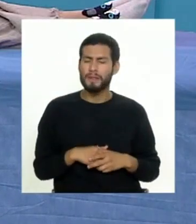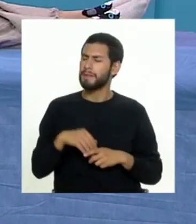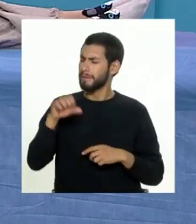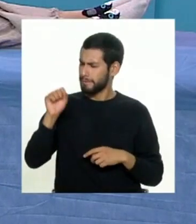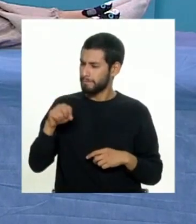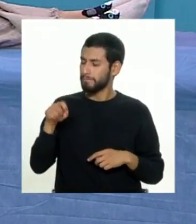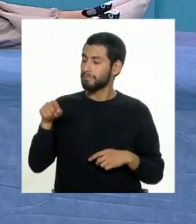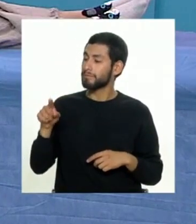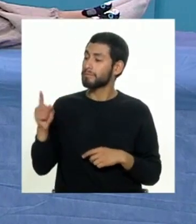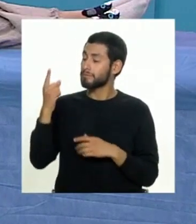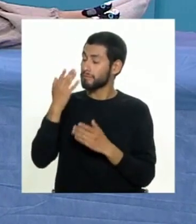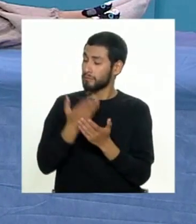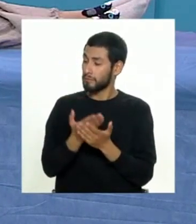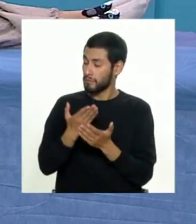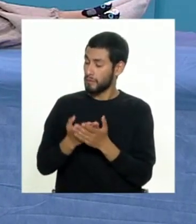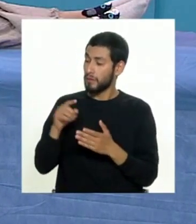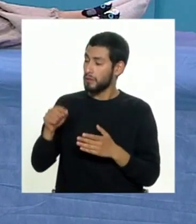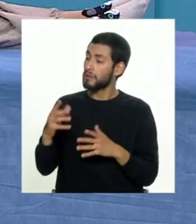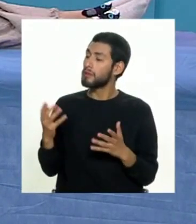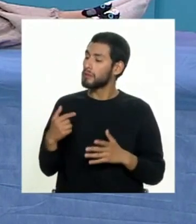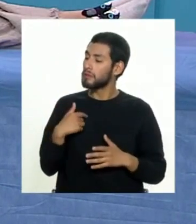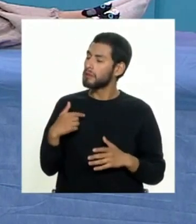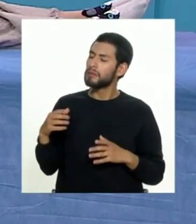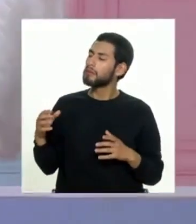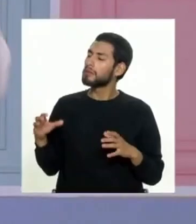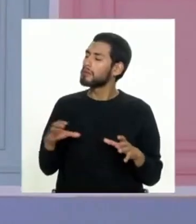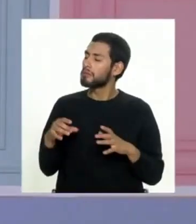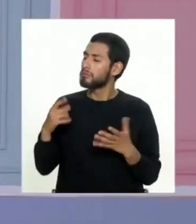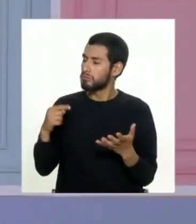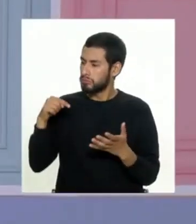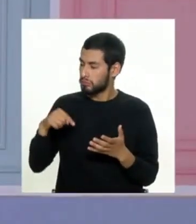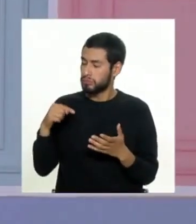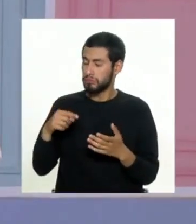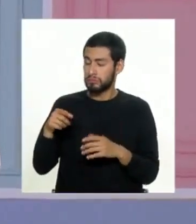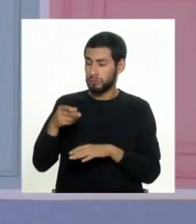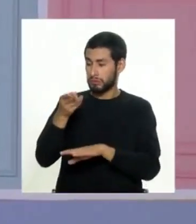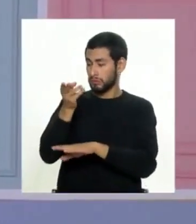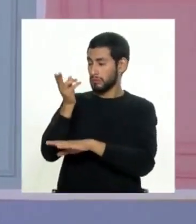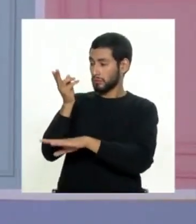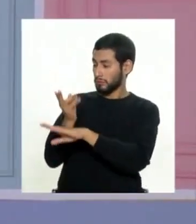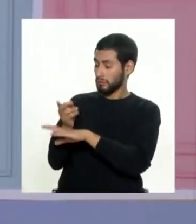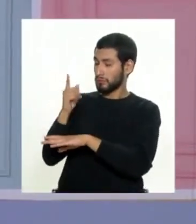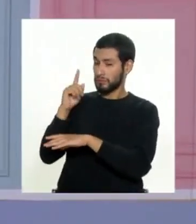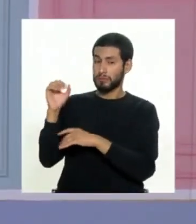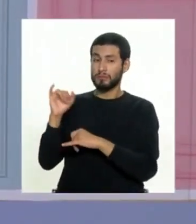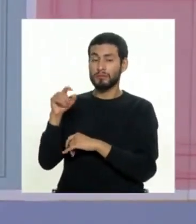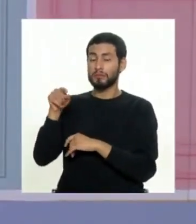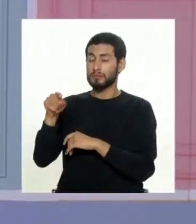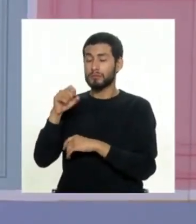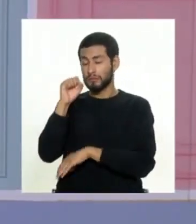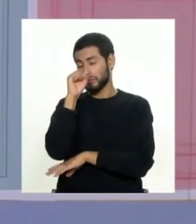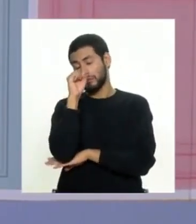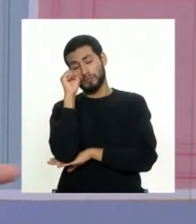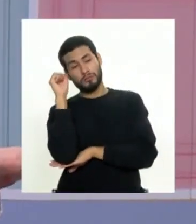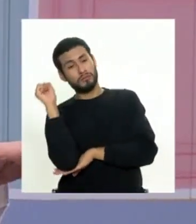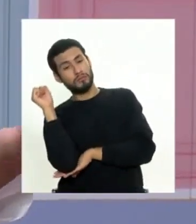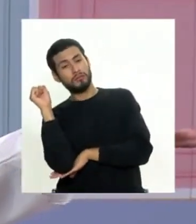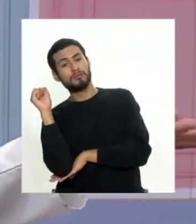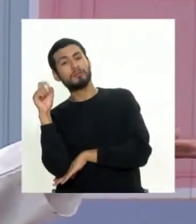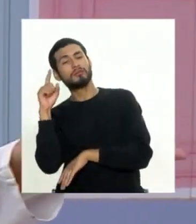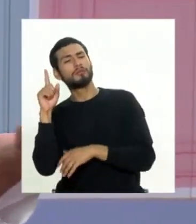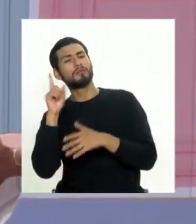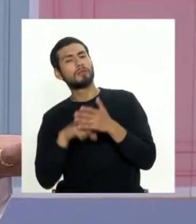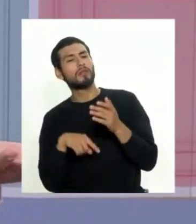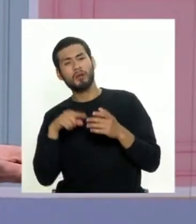Esta primera prueba que hemos realizado, ¿no?, donde le echamos a la paciente con la cabecita hiperextendida, es una prueba que